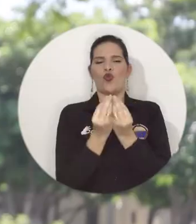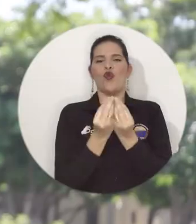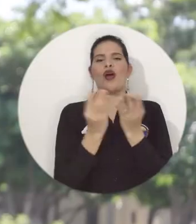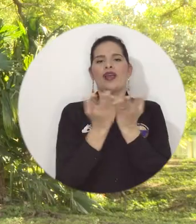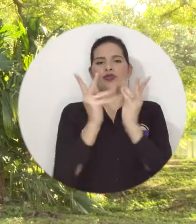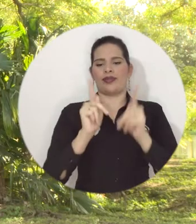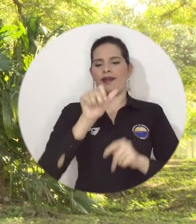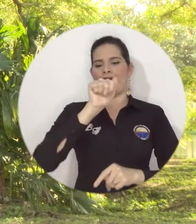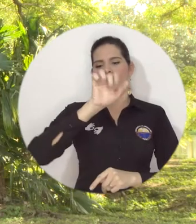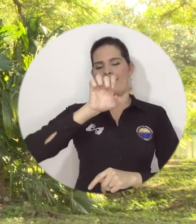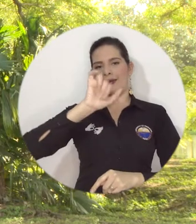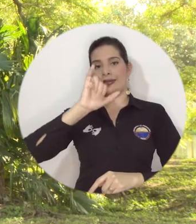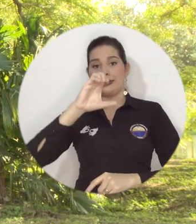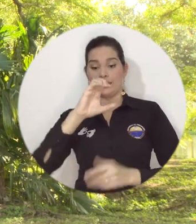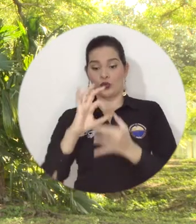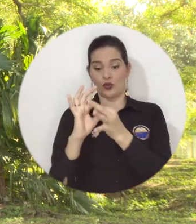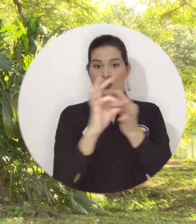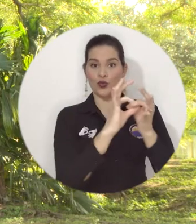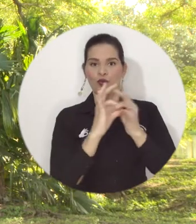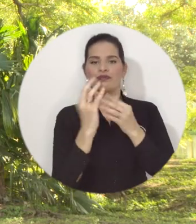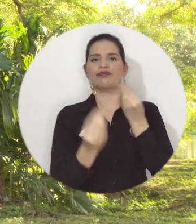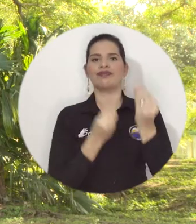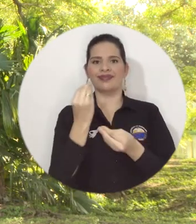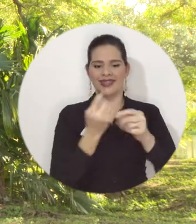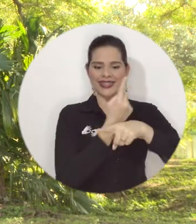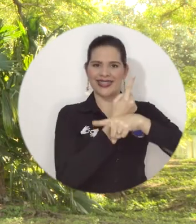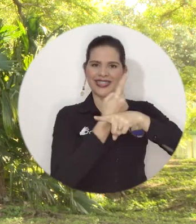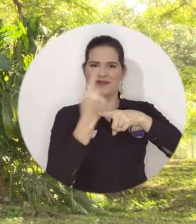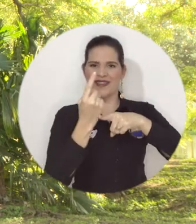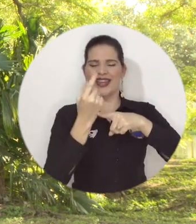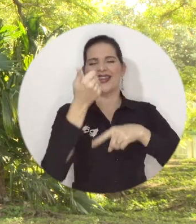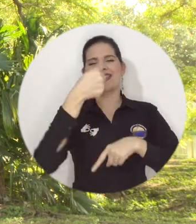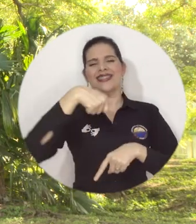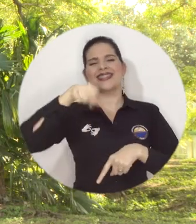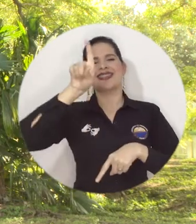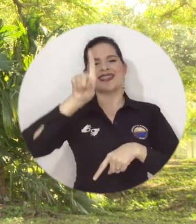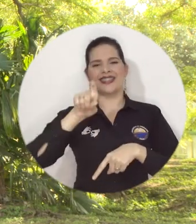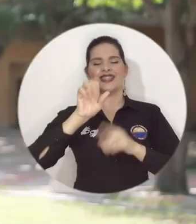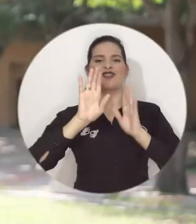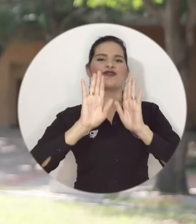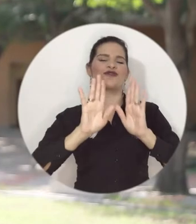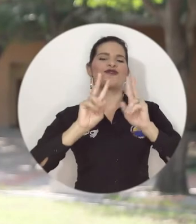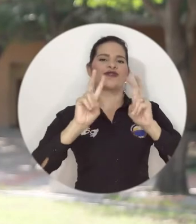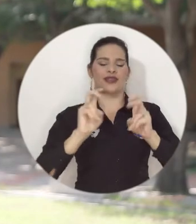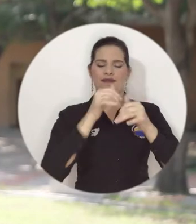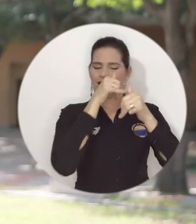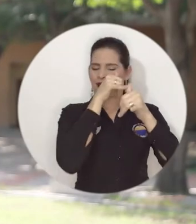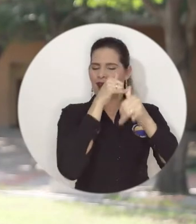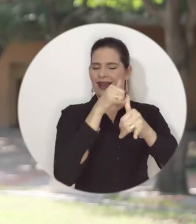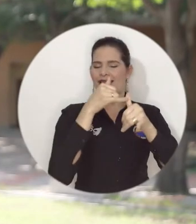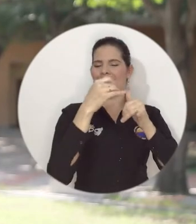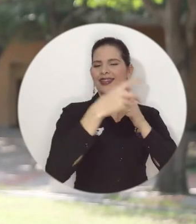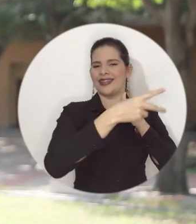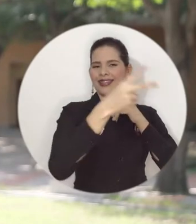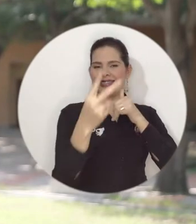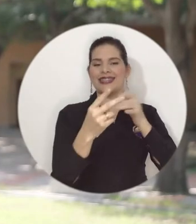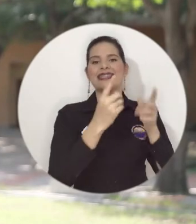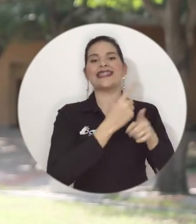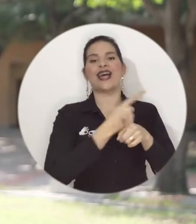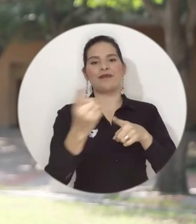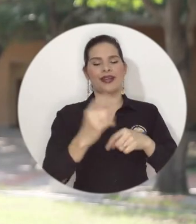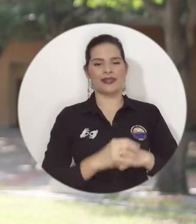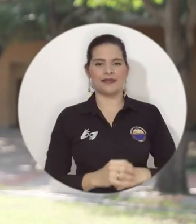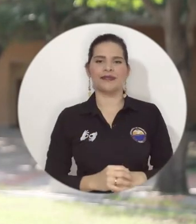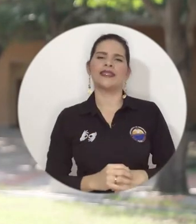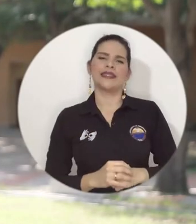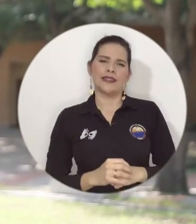AEIC lideraron el desarrollo de la 17ª Semana Técnica de la Ingeniería Civil. Esta versión de la actividad se enfocó en